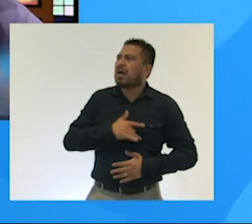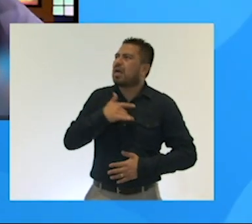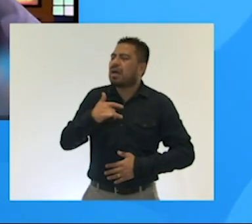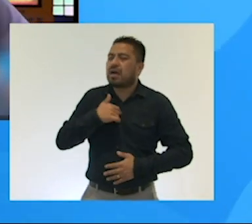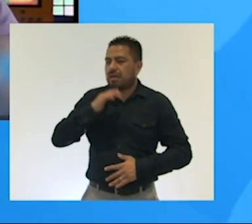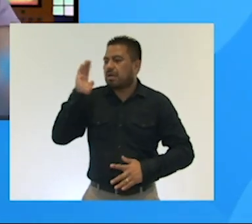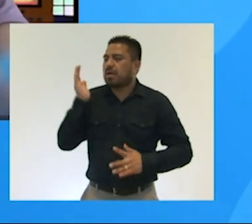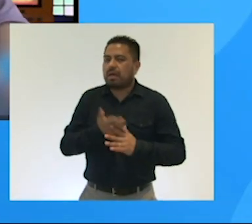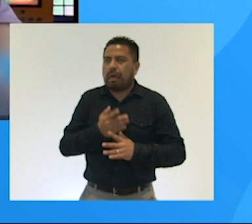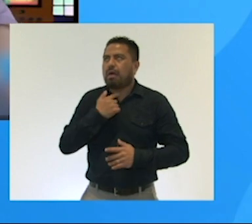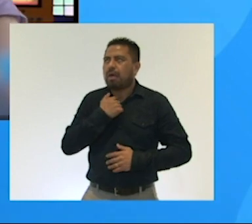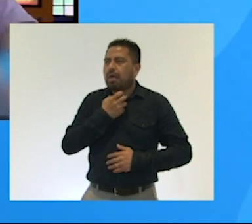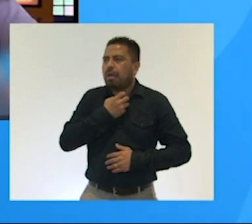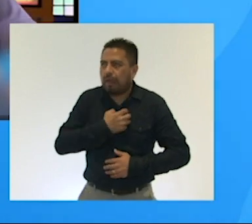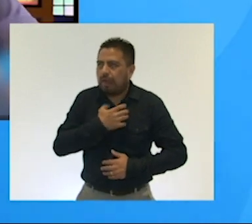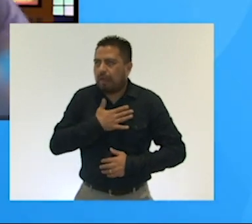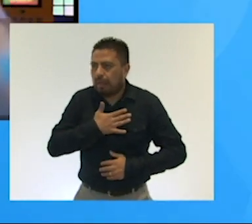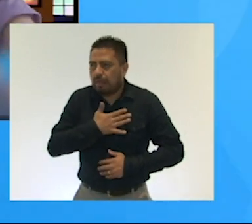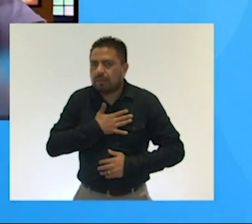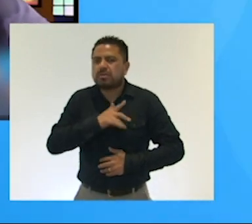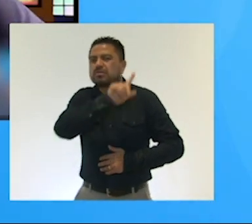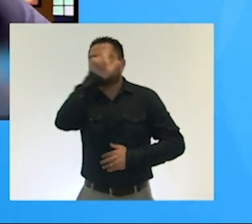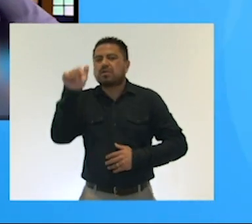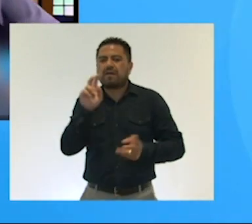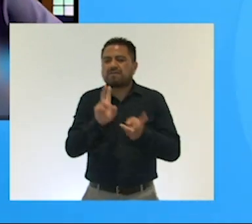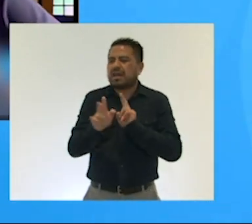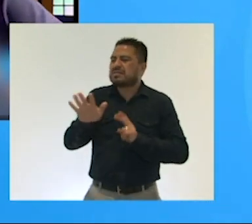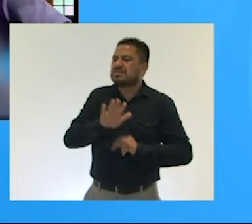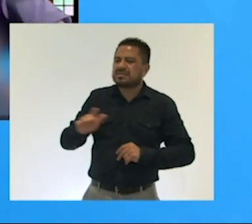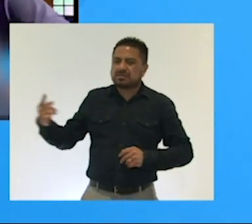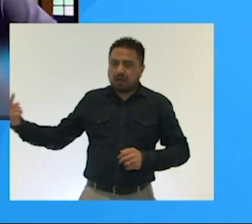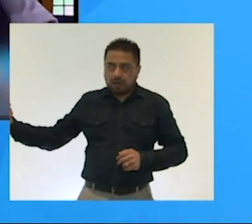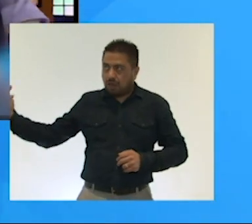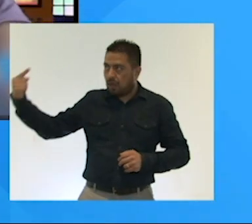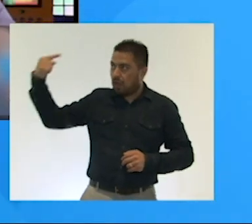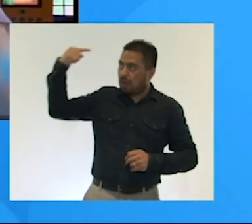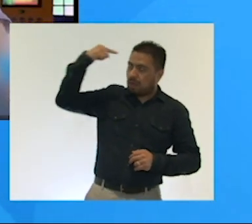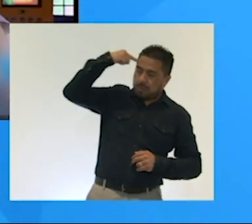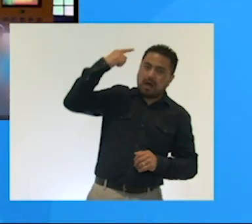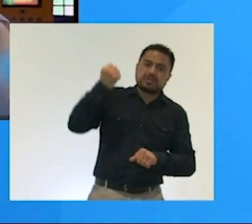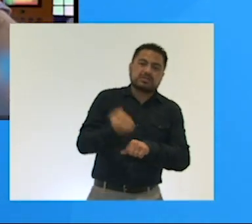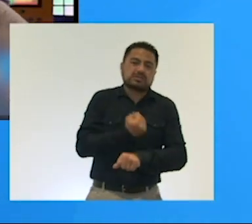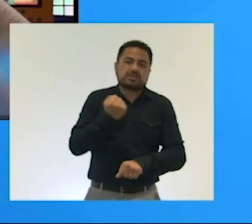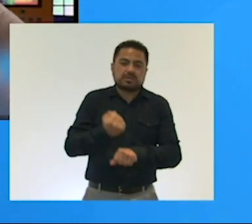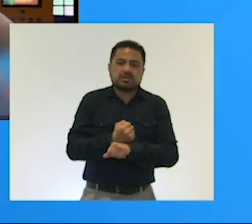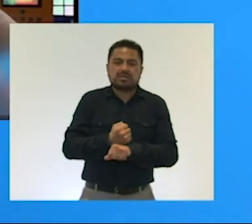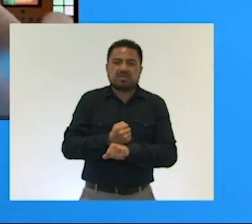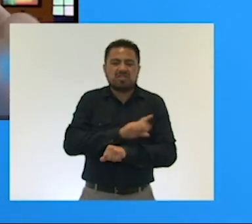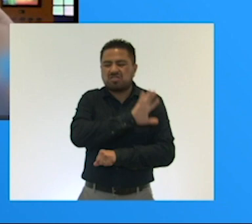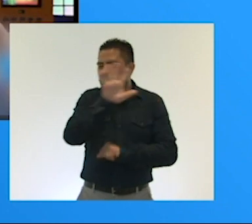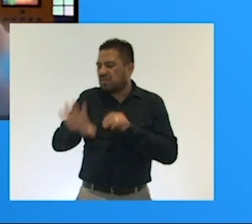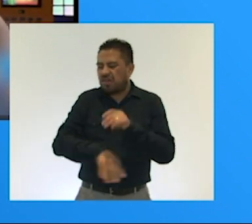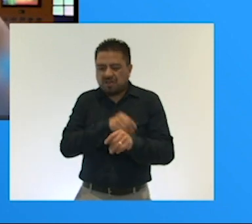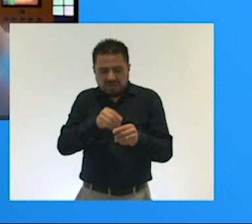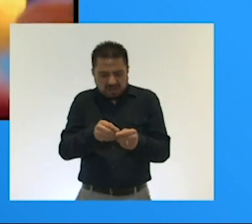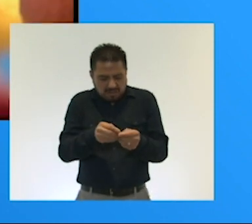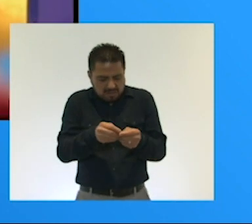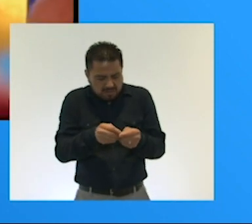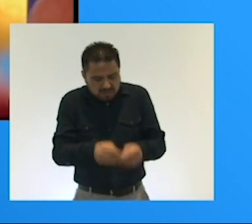canción. Y luego, para rematar, un vecino me noqueó con un zapato. Ah. Y todo el momento se arruinó por